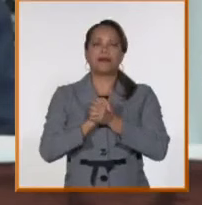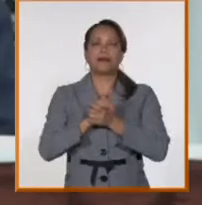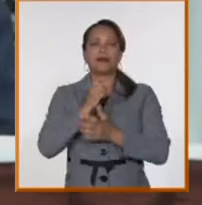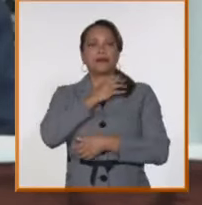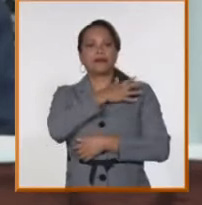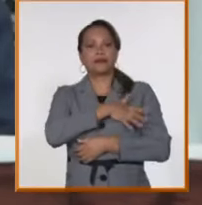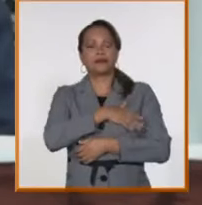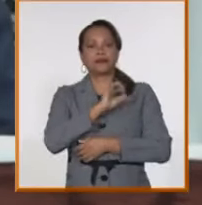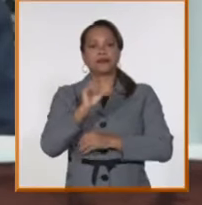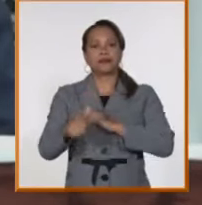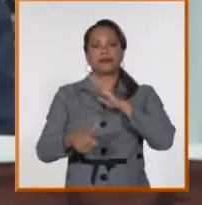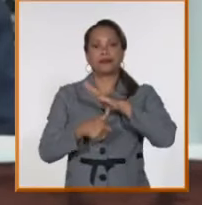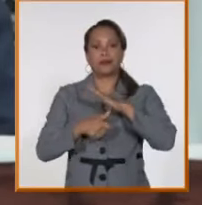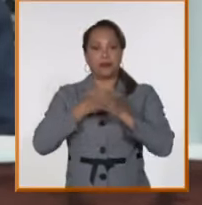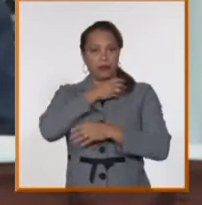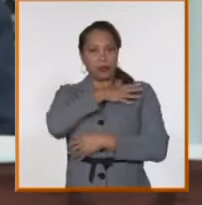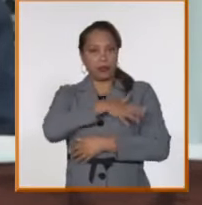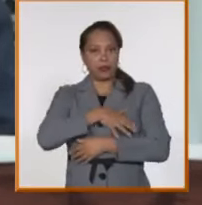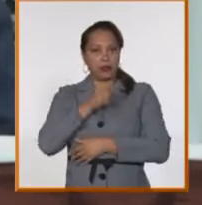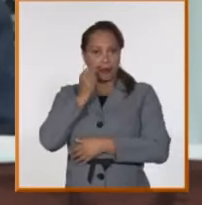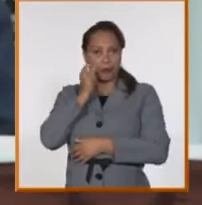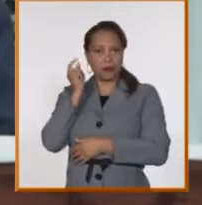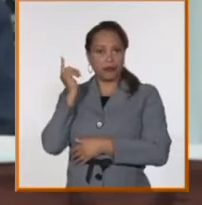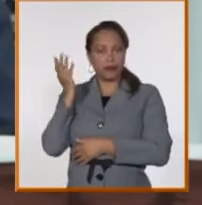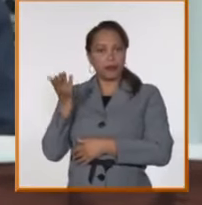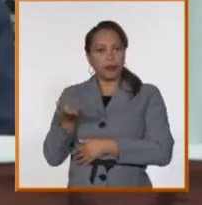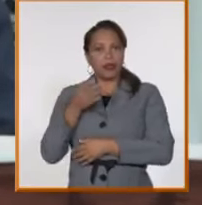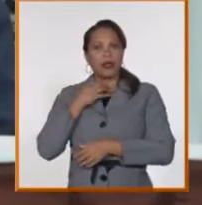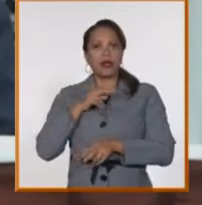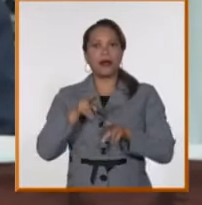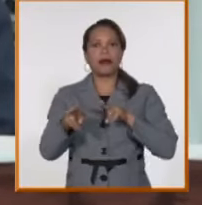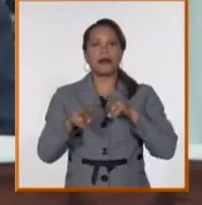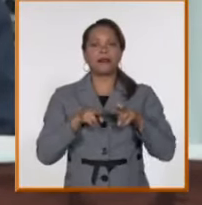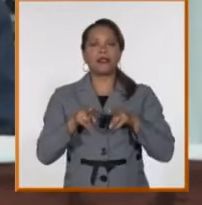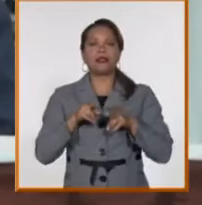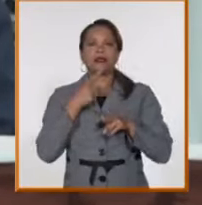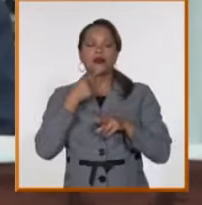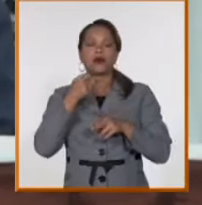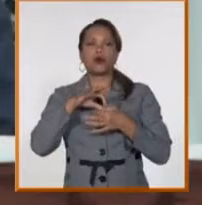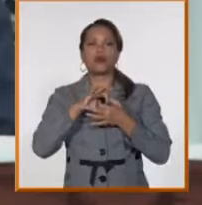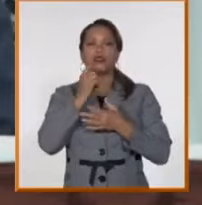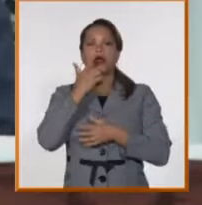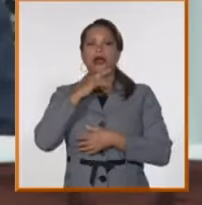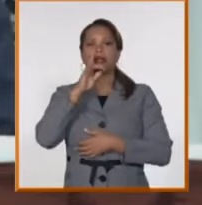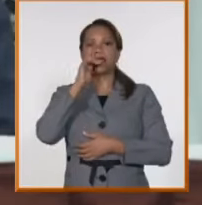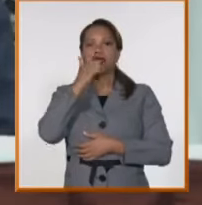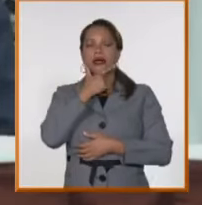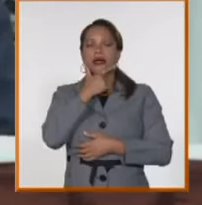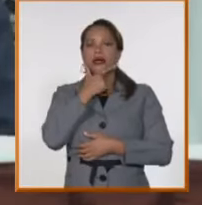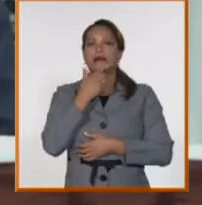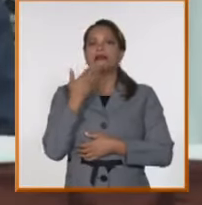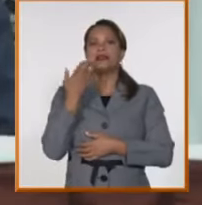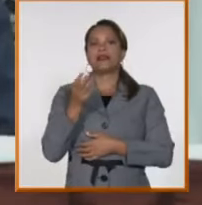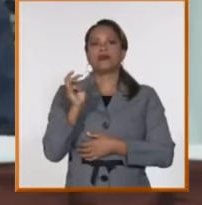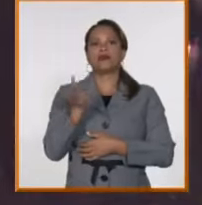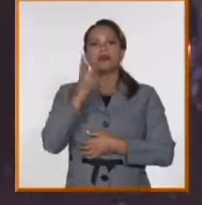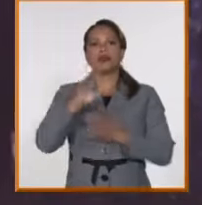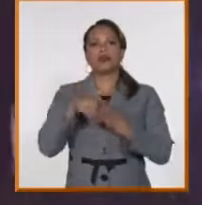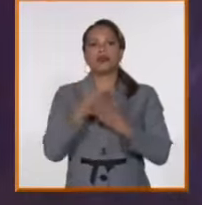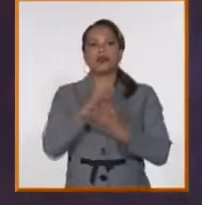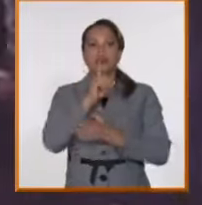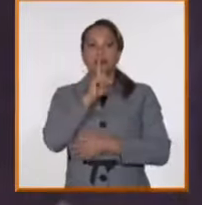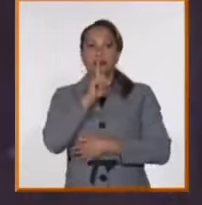presidente de la autoridad Palestina matmut abas que administra sis Jordania ocupada declaró un duelo de TR días en toda